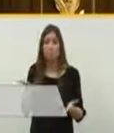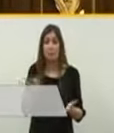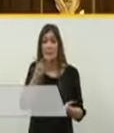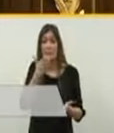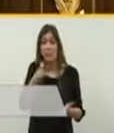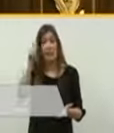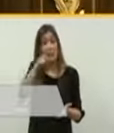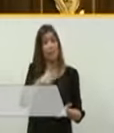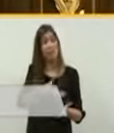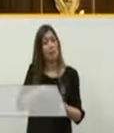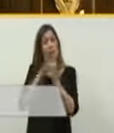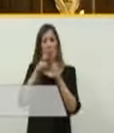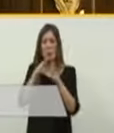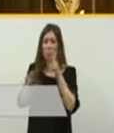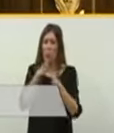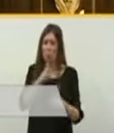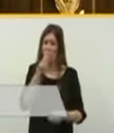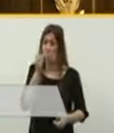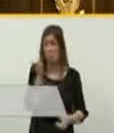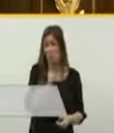en hacerlo.